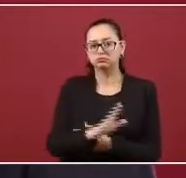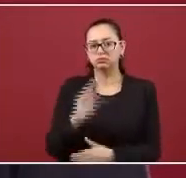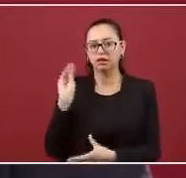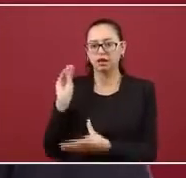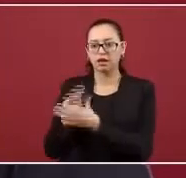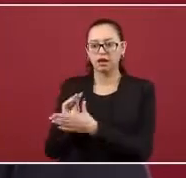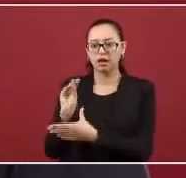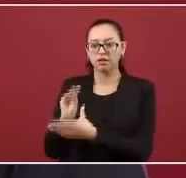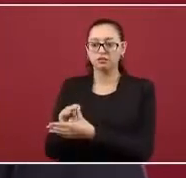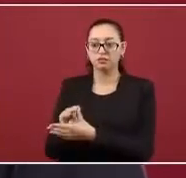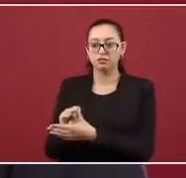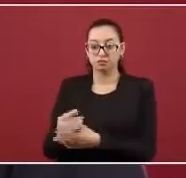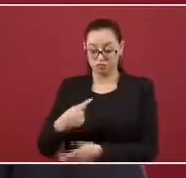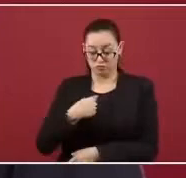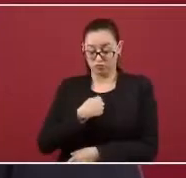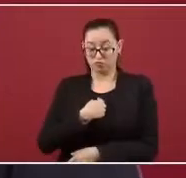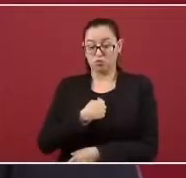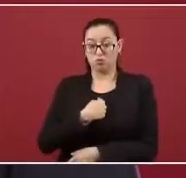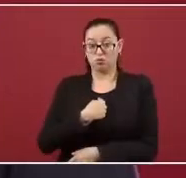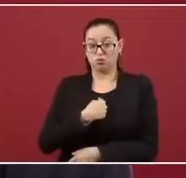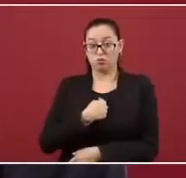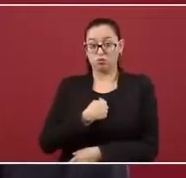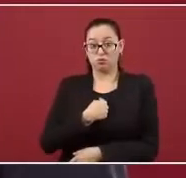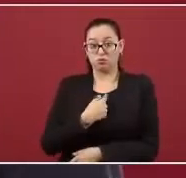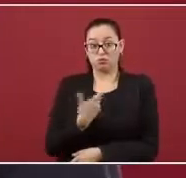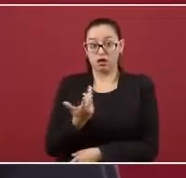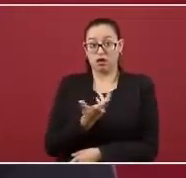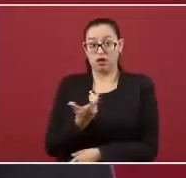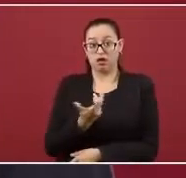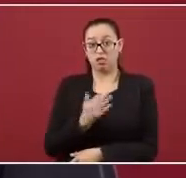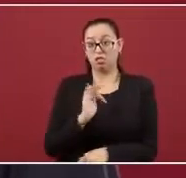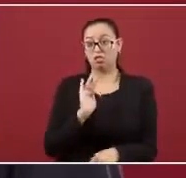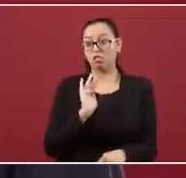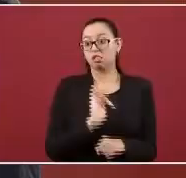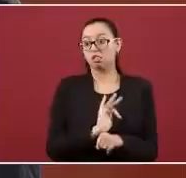me estoy convirtiendo en encubridor